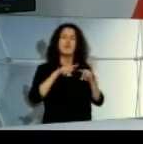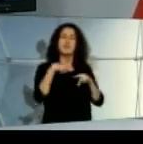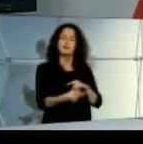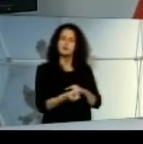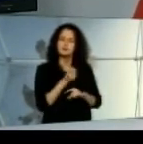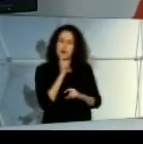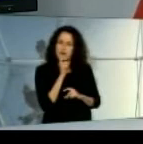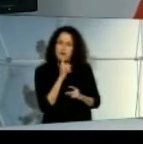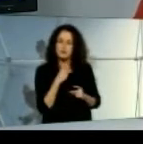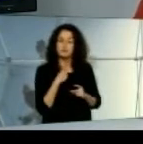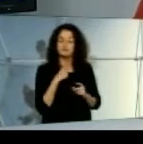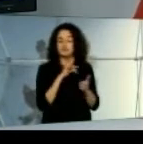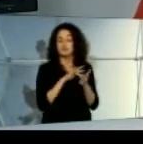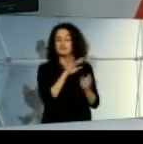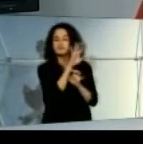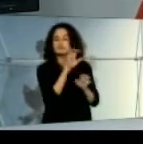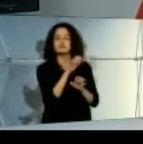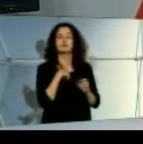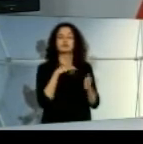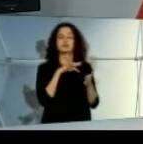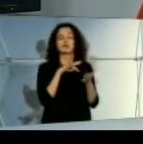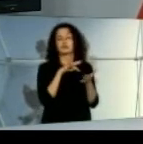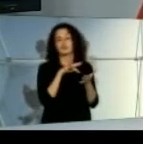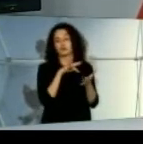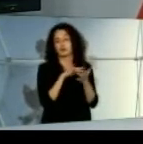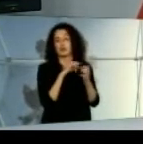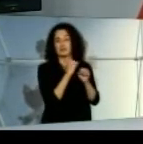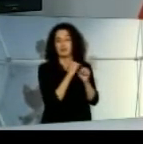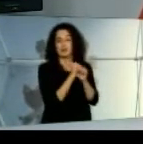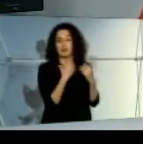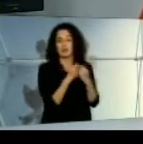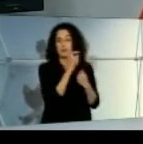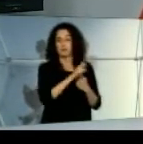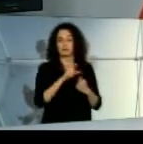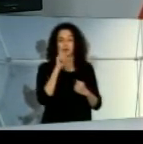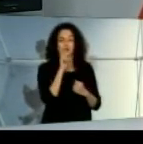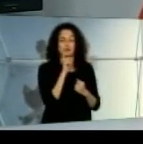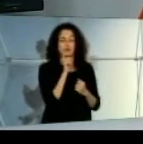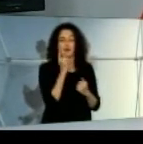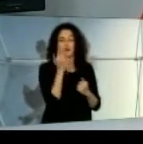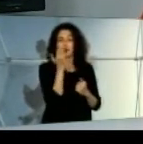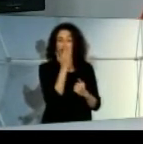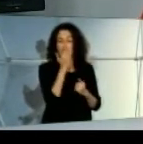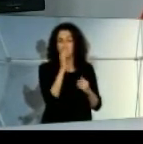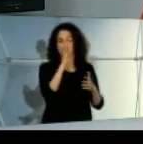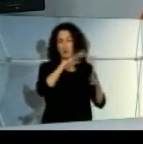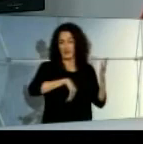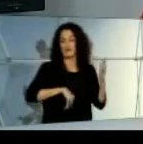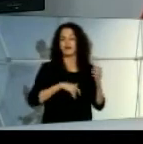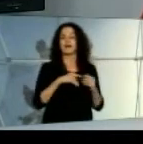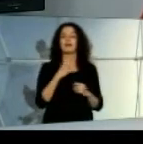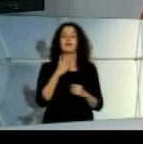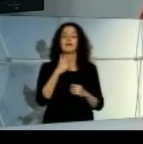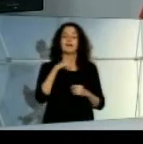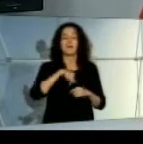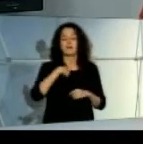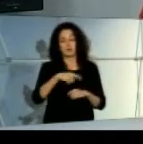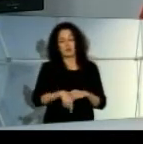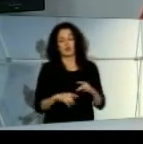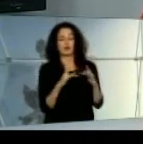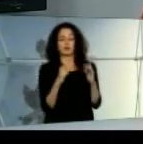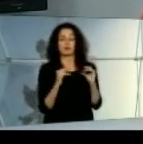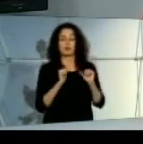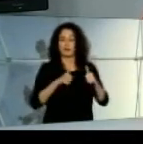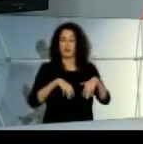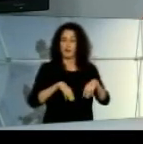Yo había trabajado en Barcelona con las personas sordas y empecé a conectar aquí en Burgos con la Asociación de Sordos, etcétera. Y a